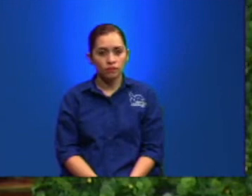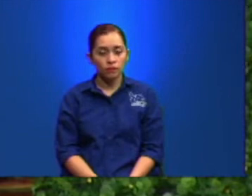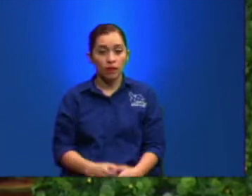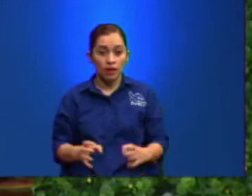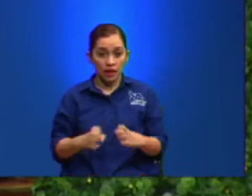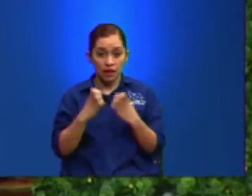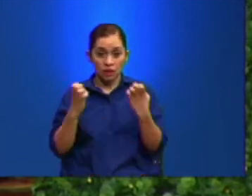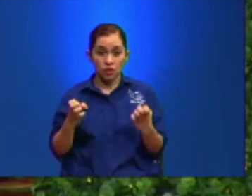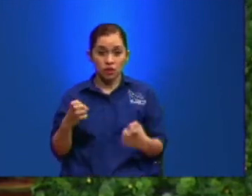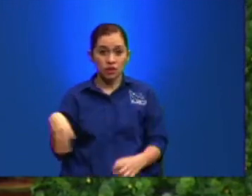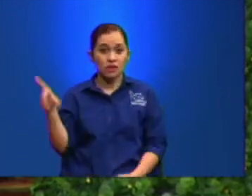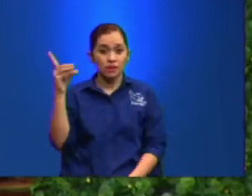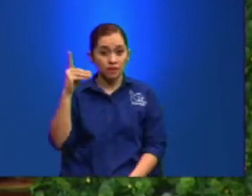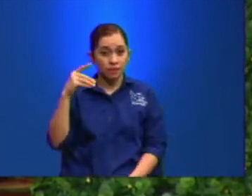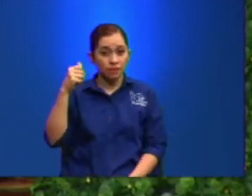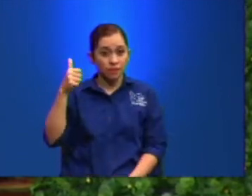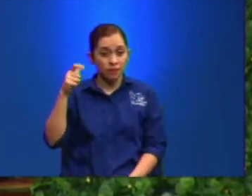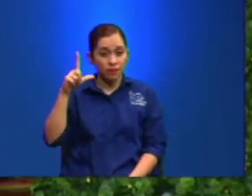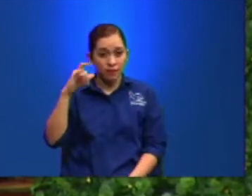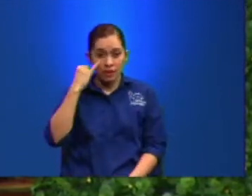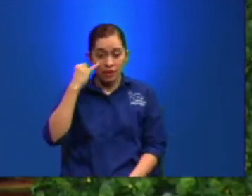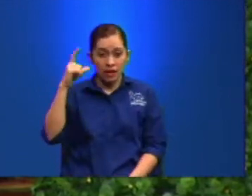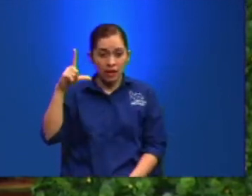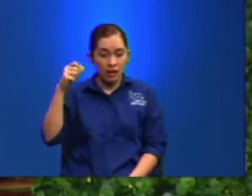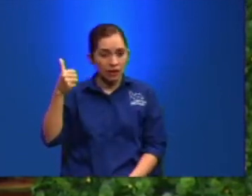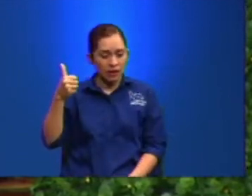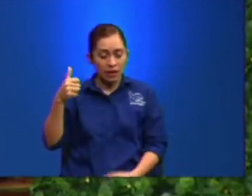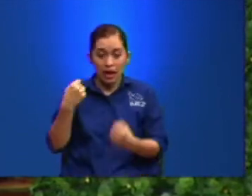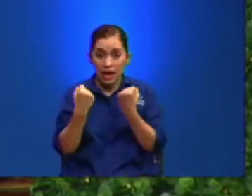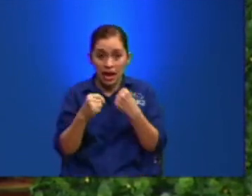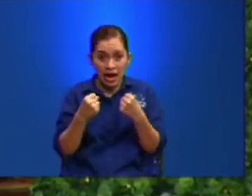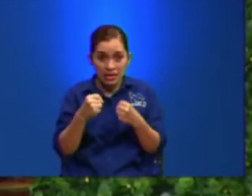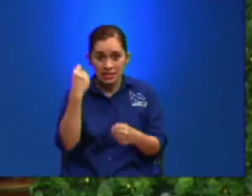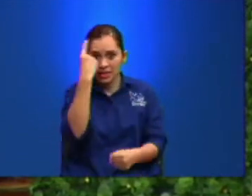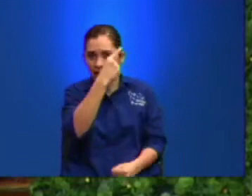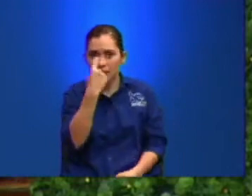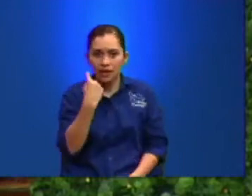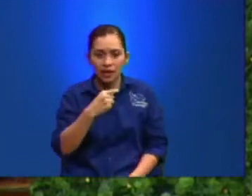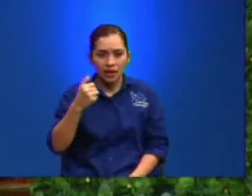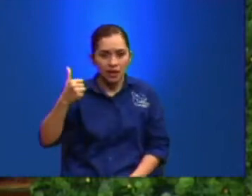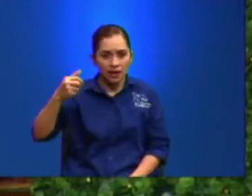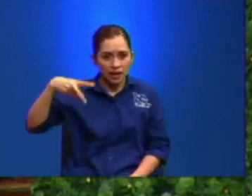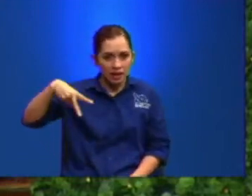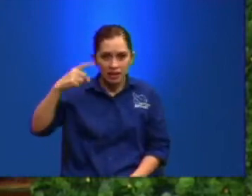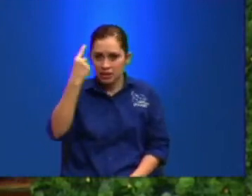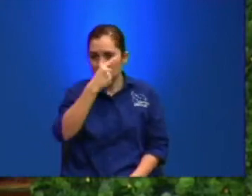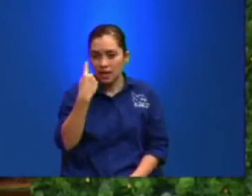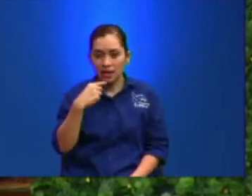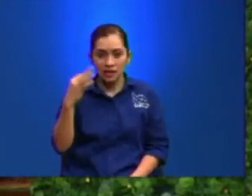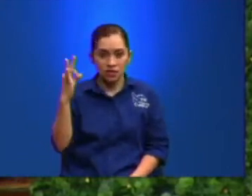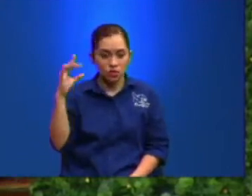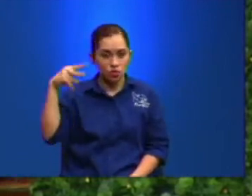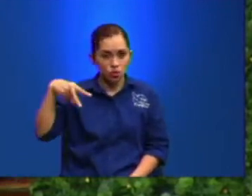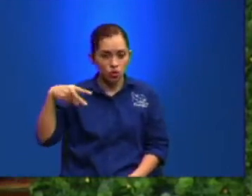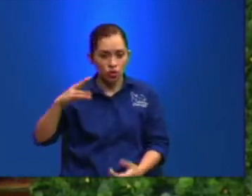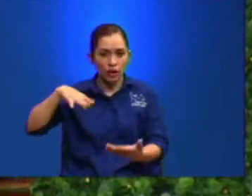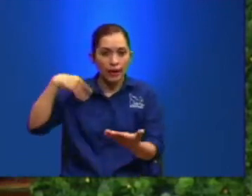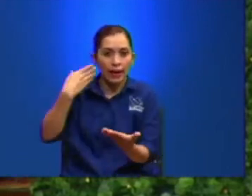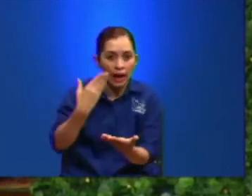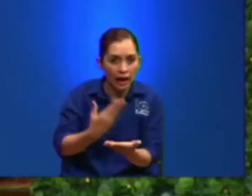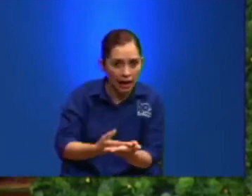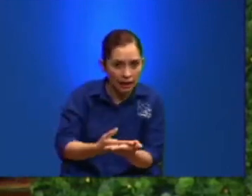y yo creo que nosotros debemos de batallar y así de señora ayúdanos porque como repito es algo natural